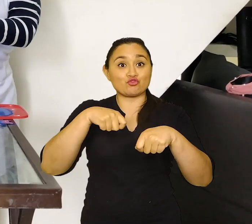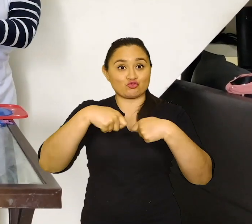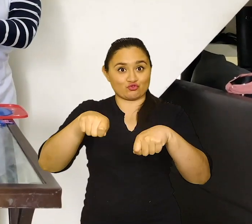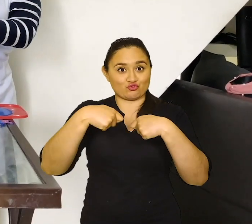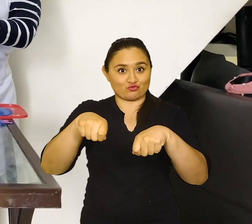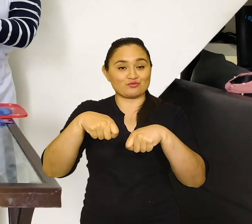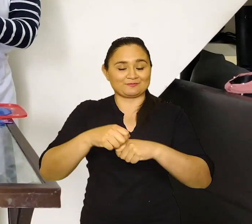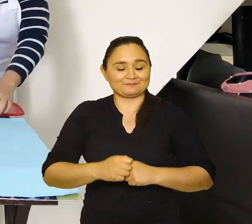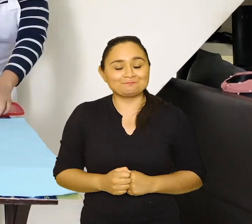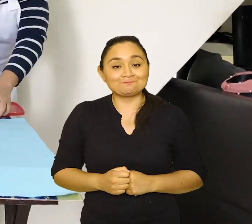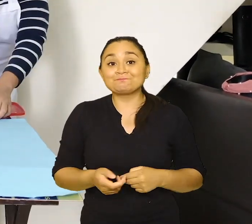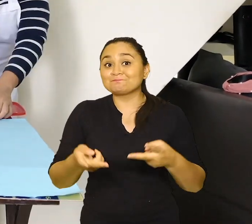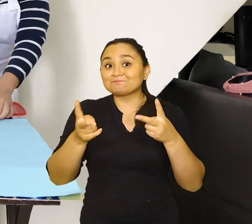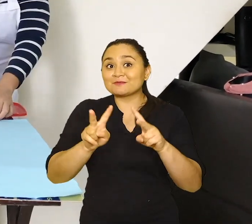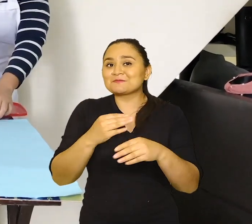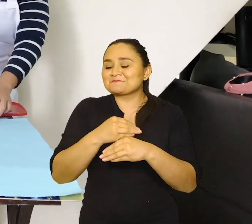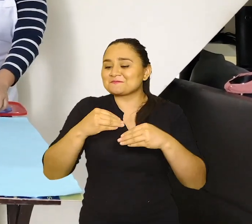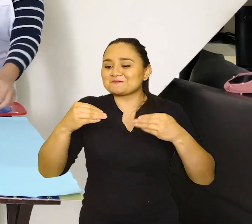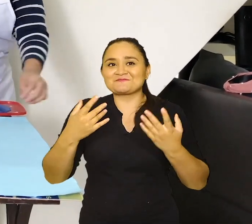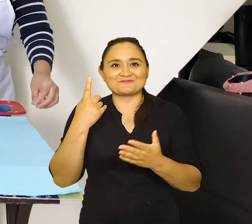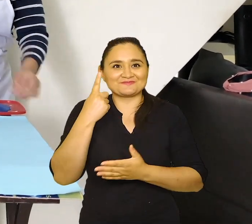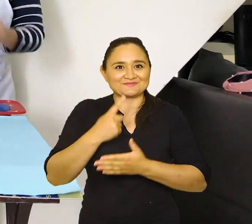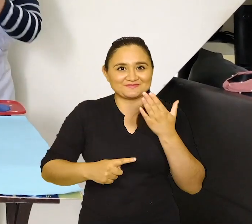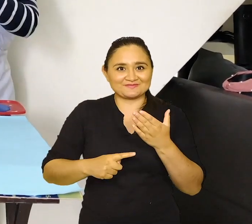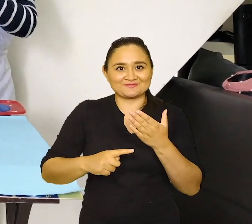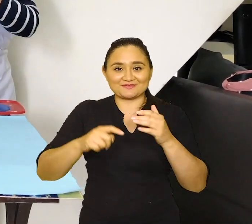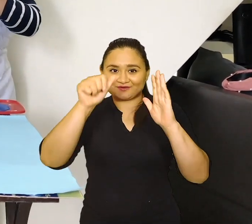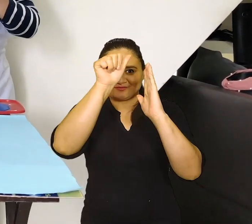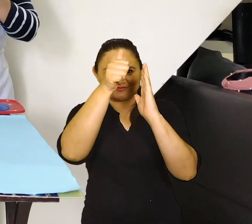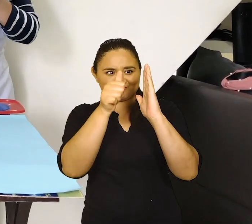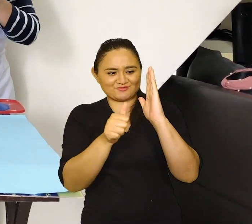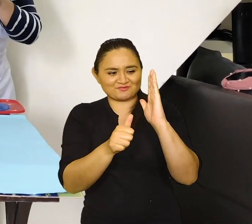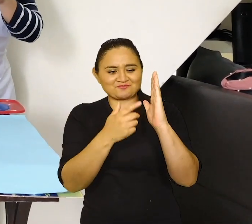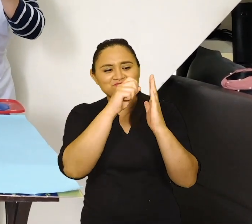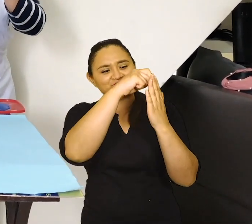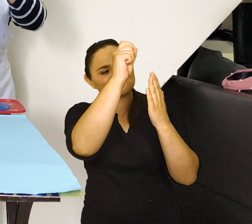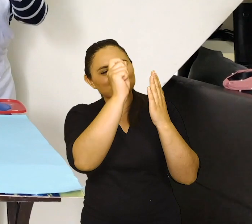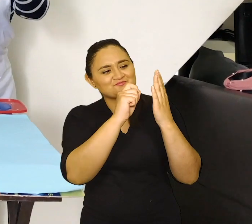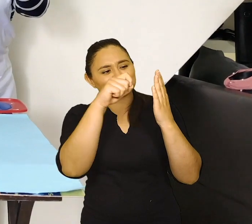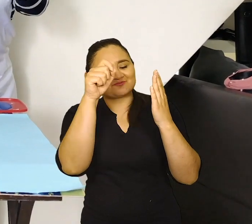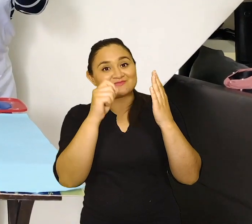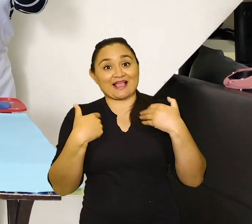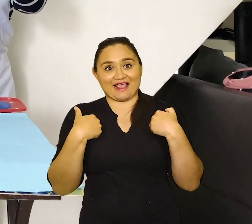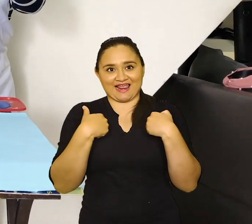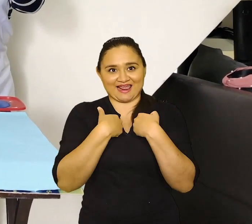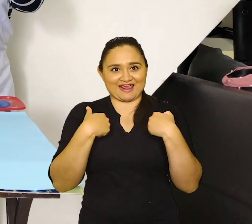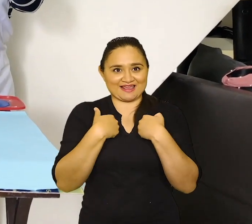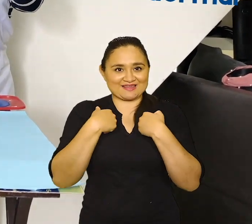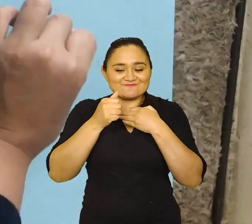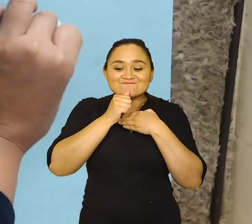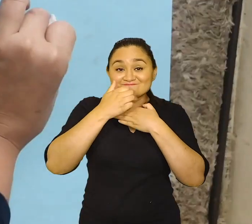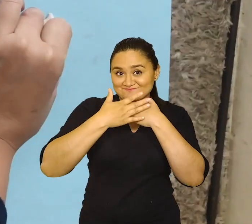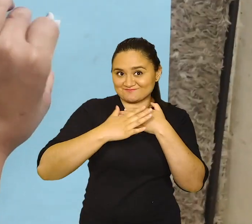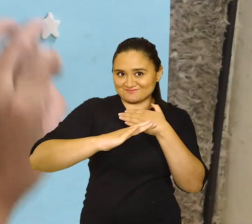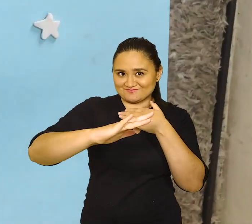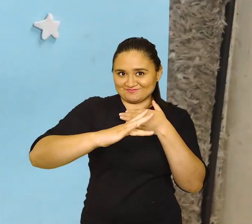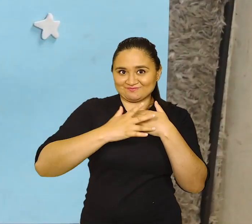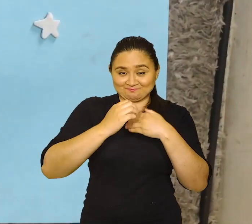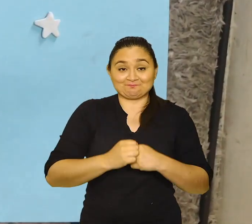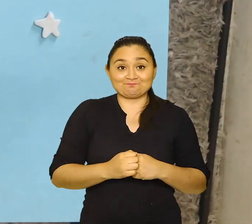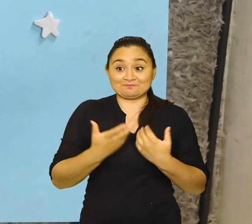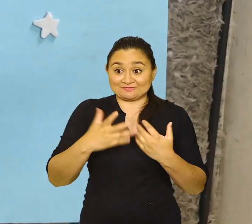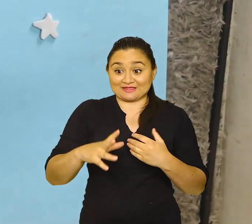cartón de reciclaje. También utilizaré siluetas con animalitos del mar. Una vez